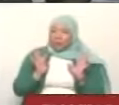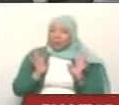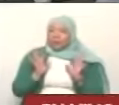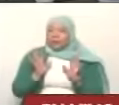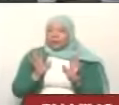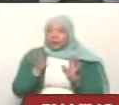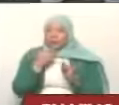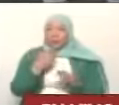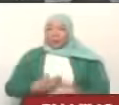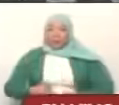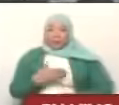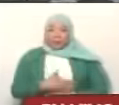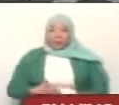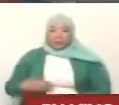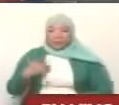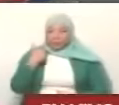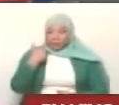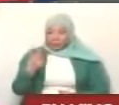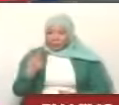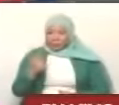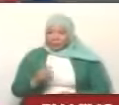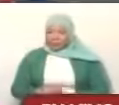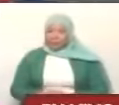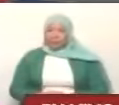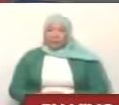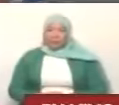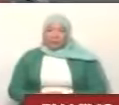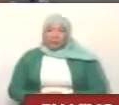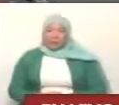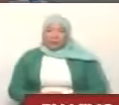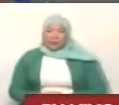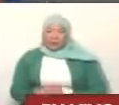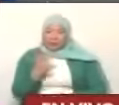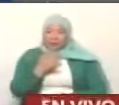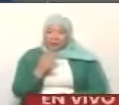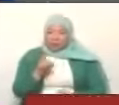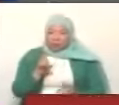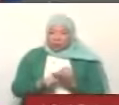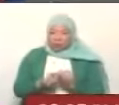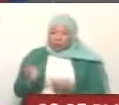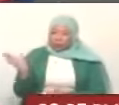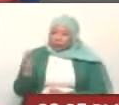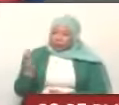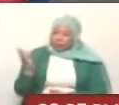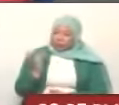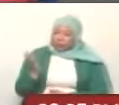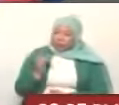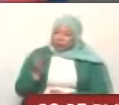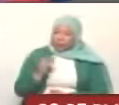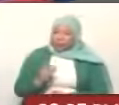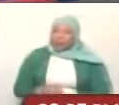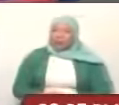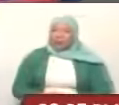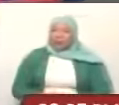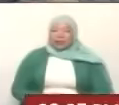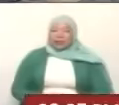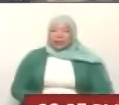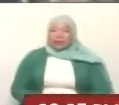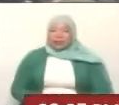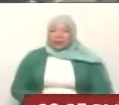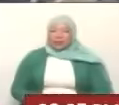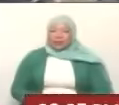me va a ir la barriga. Aquí estamos bien, ¿verdad? Vente, Silita. Aquí, Silita, ¿verdad? Aquí debajo de